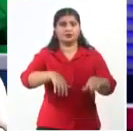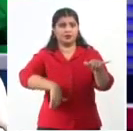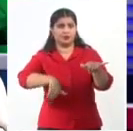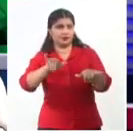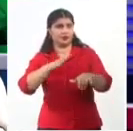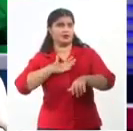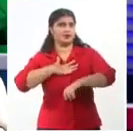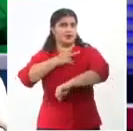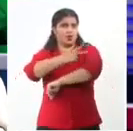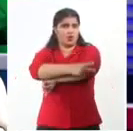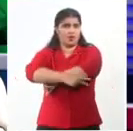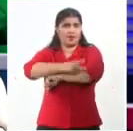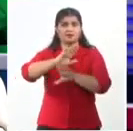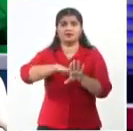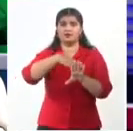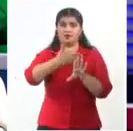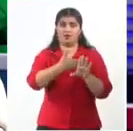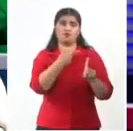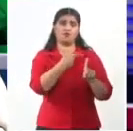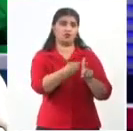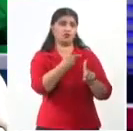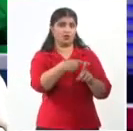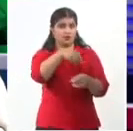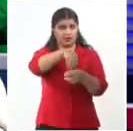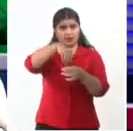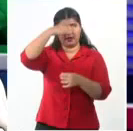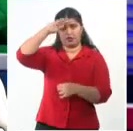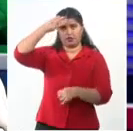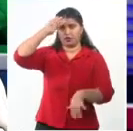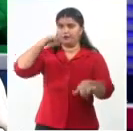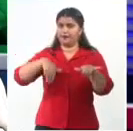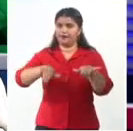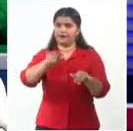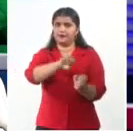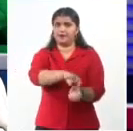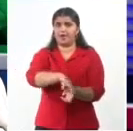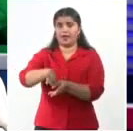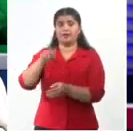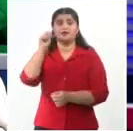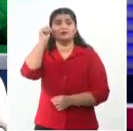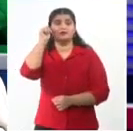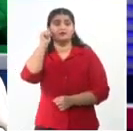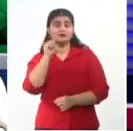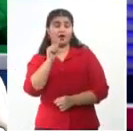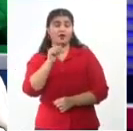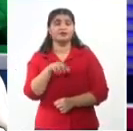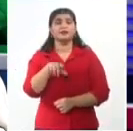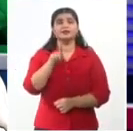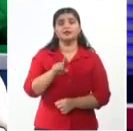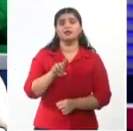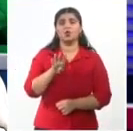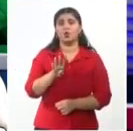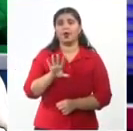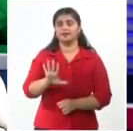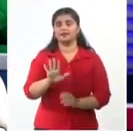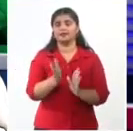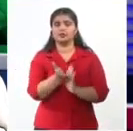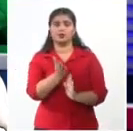países después de hecho el diagnóstico, y el sábado se dieron 145